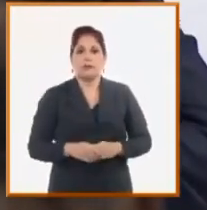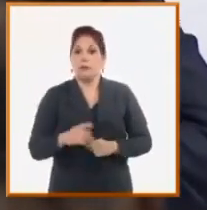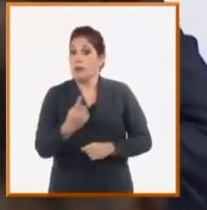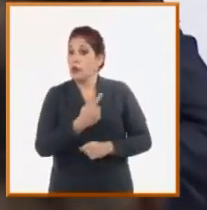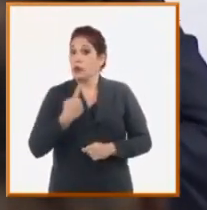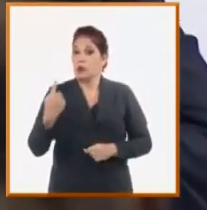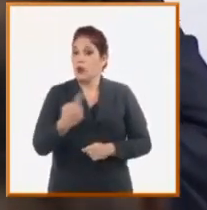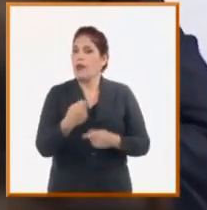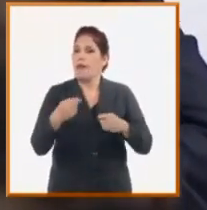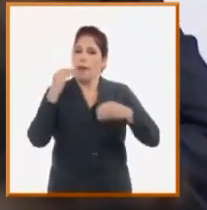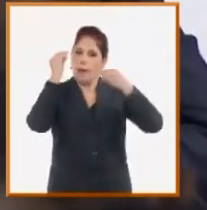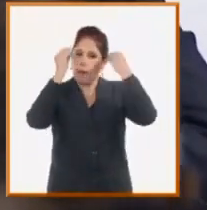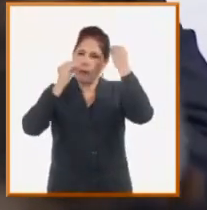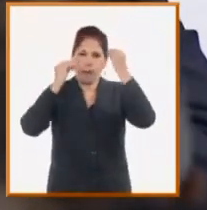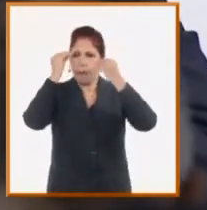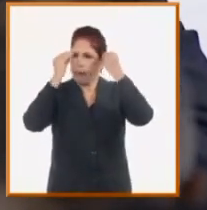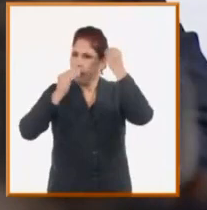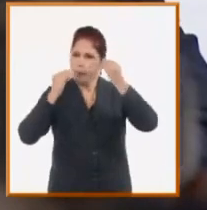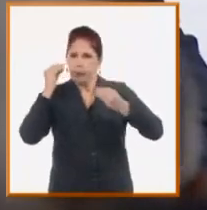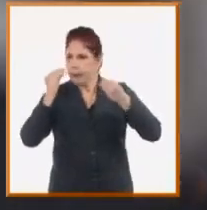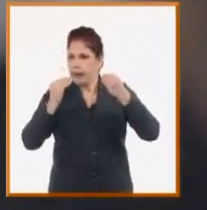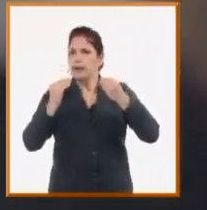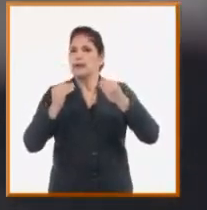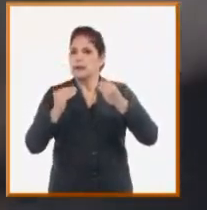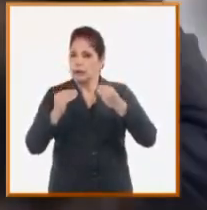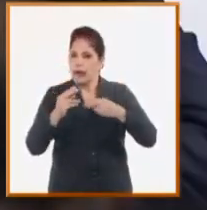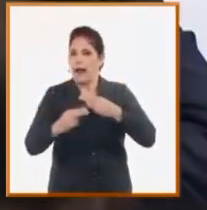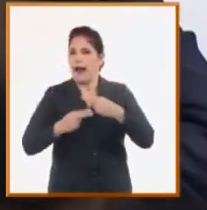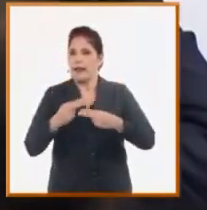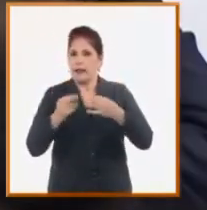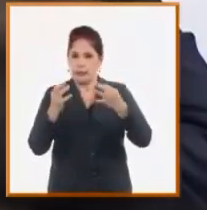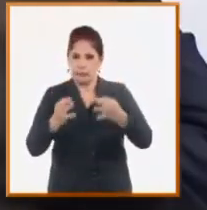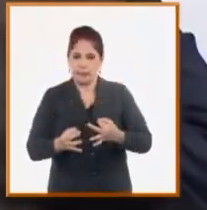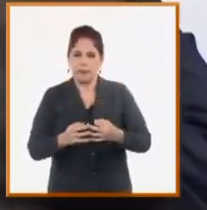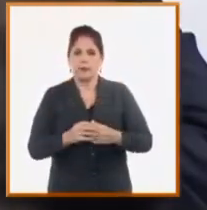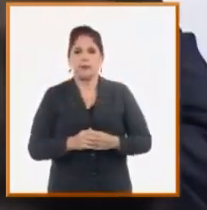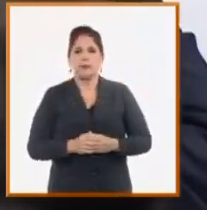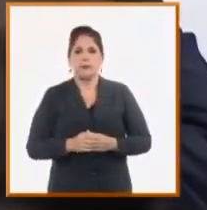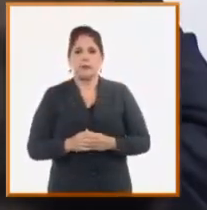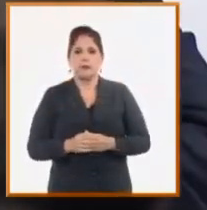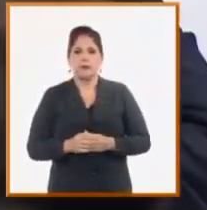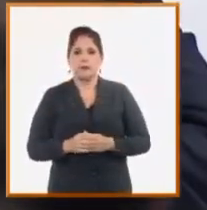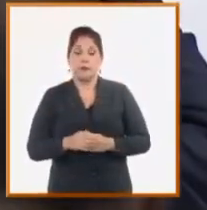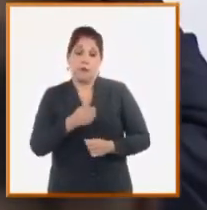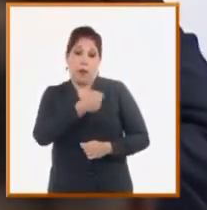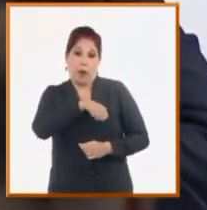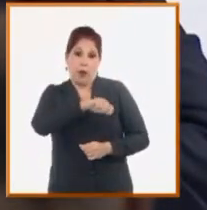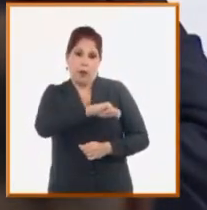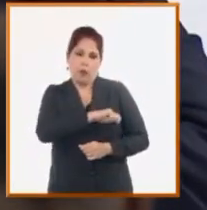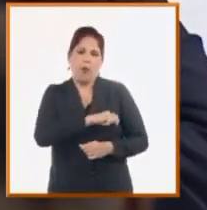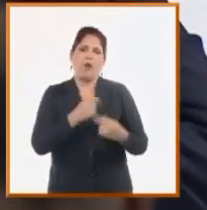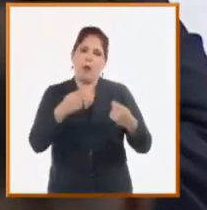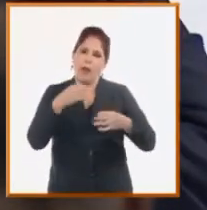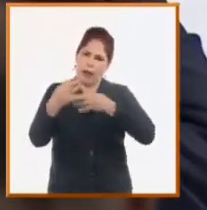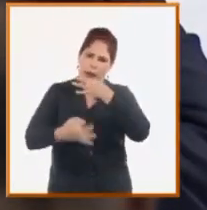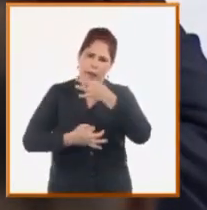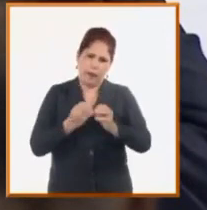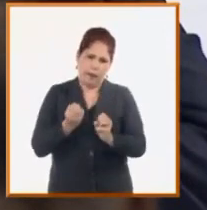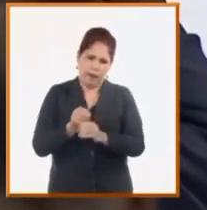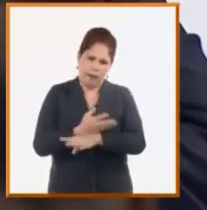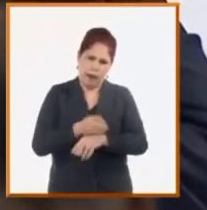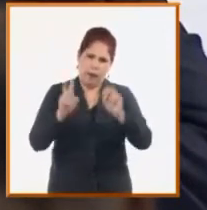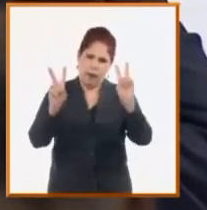ello tenemos que hacerlo pensando al que nos debemos, que es a nuestro pueblo. Y bueno, nosotros hablaremos un poco más de este